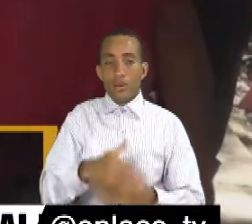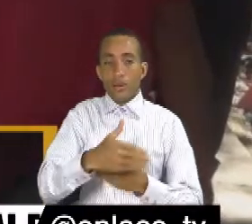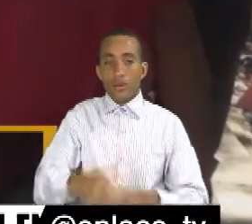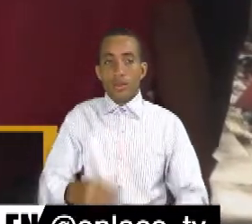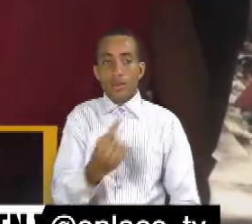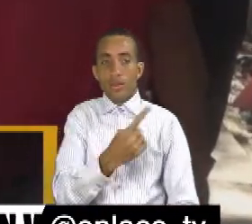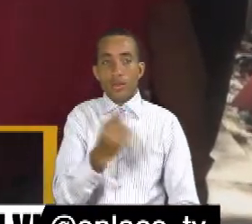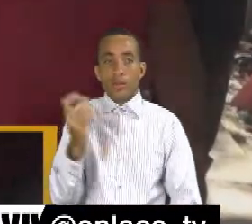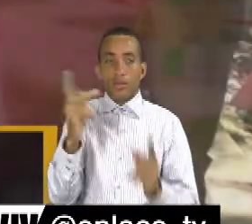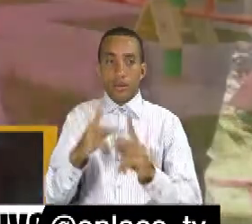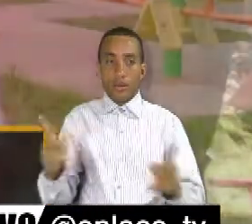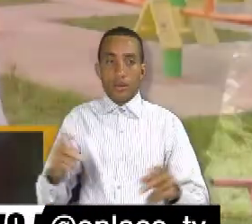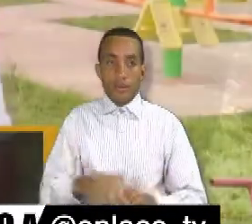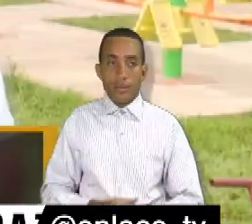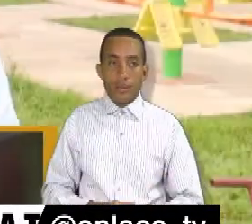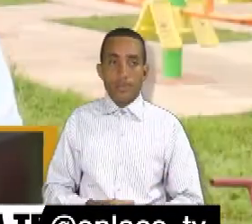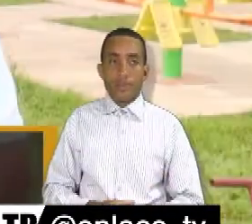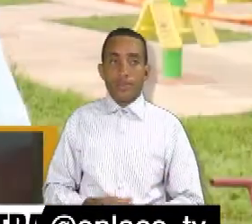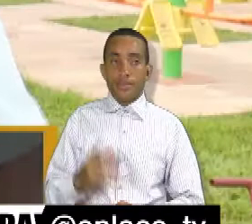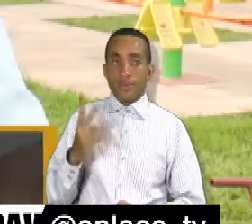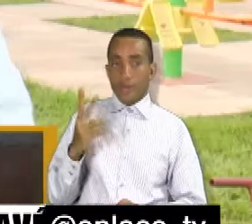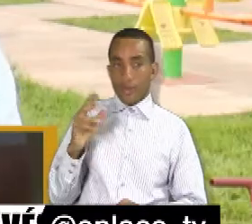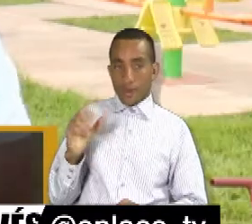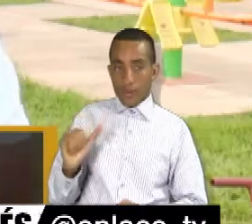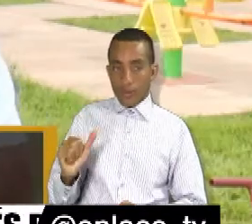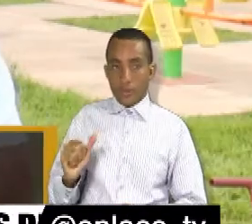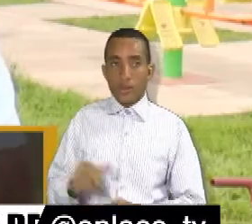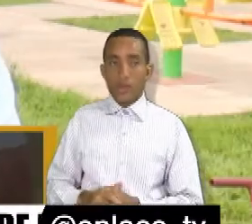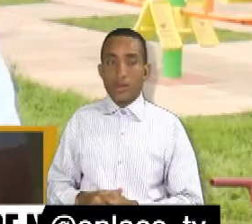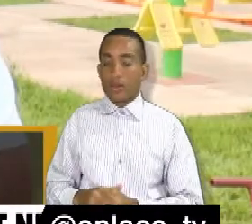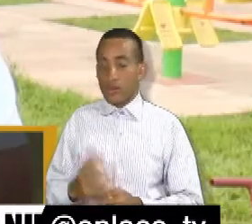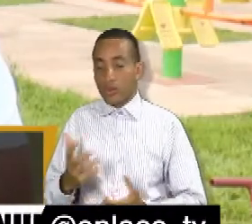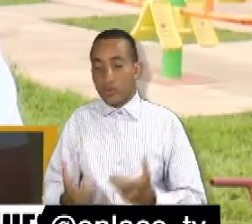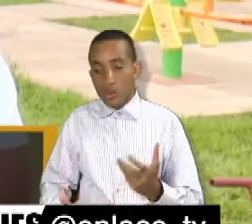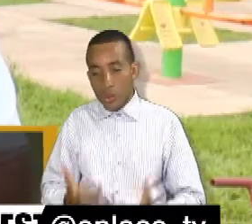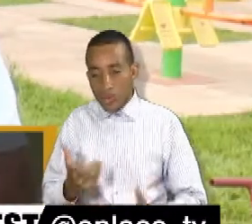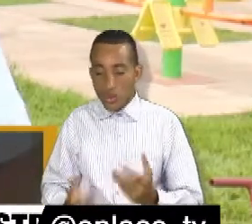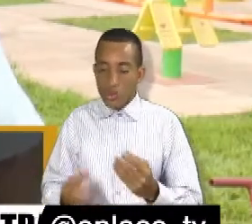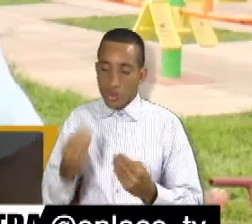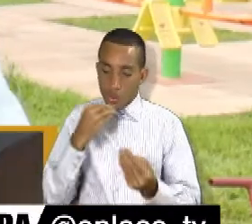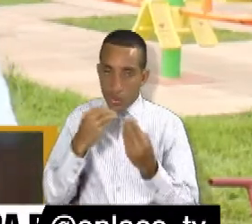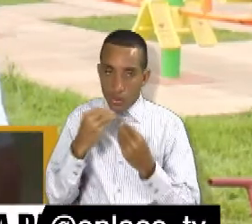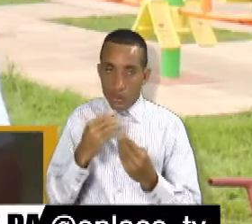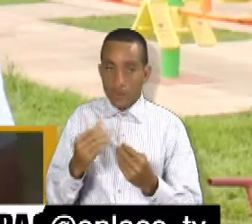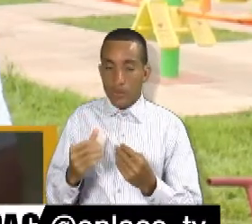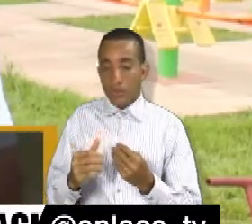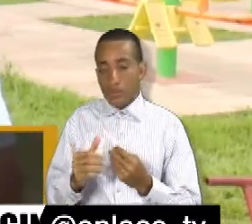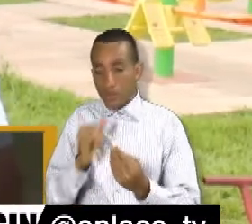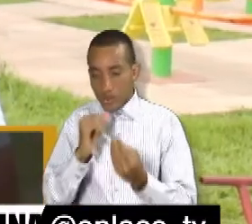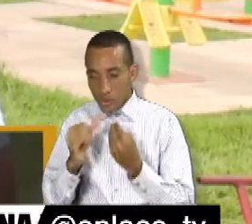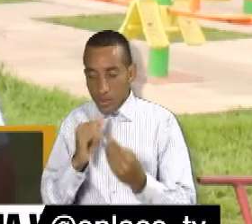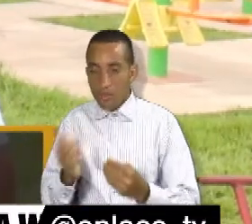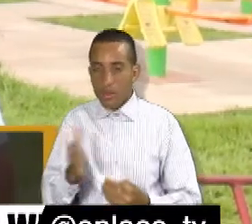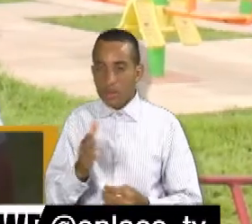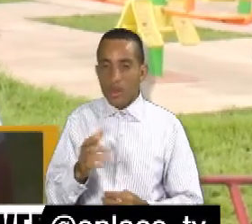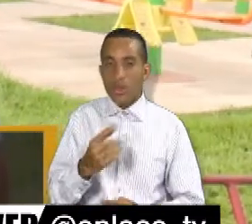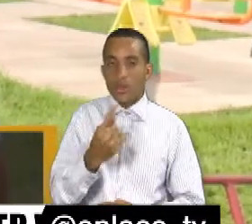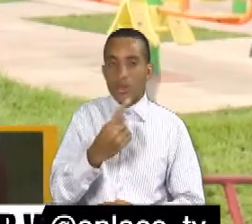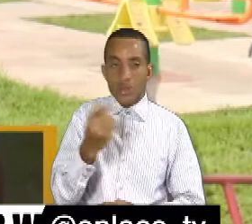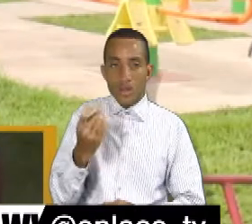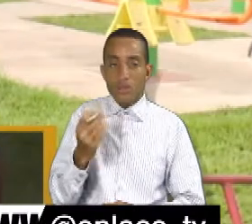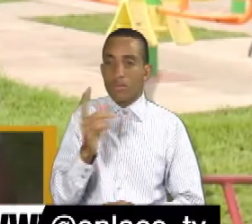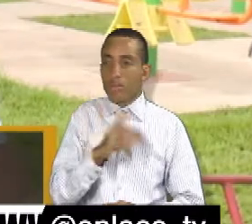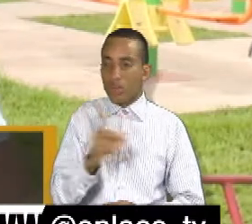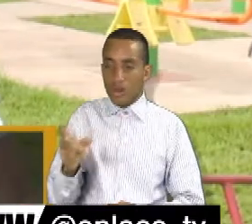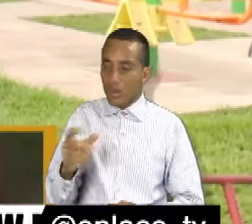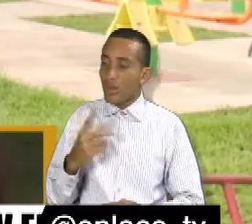las que llega. Mi señora es la que me hace los refrigerios, los almuerzos, casi son para 100, ciento y pico de